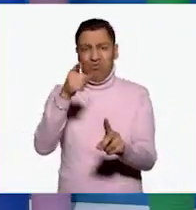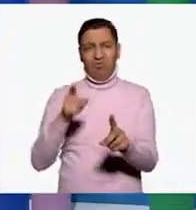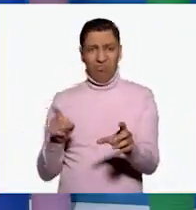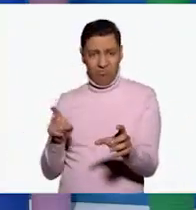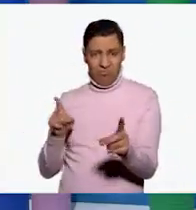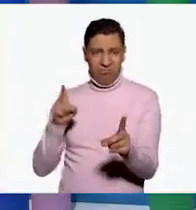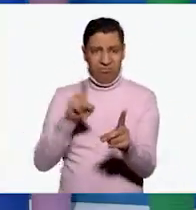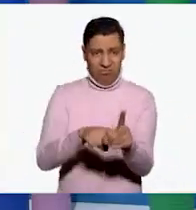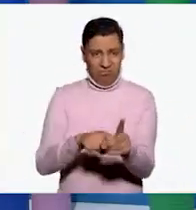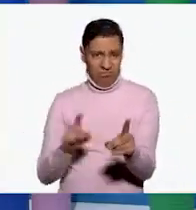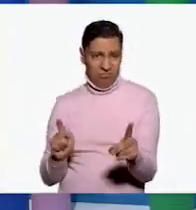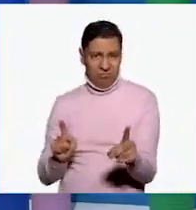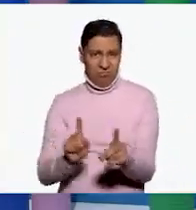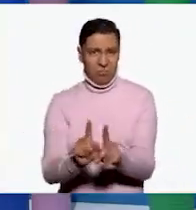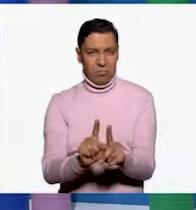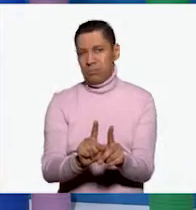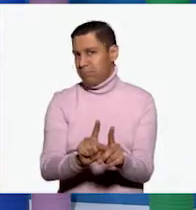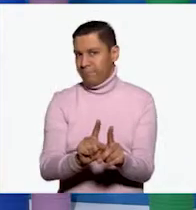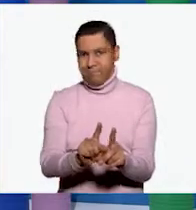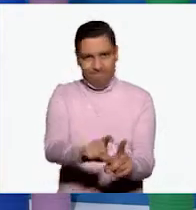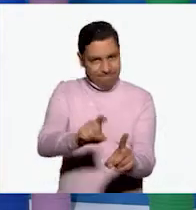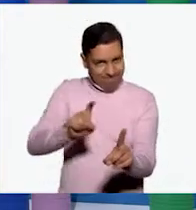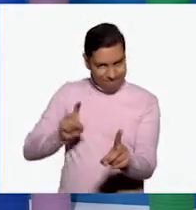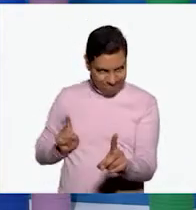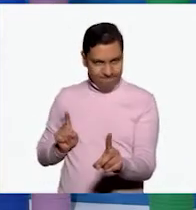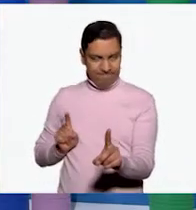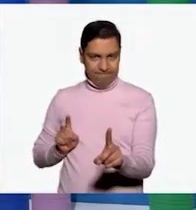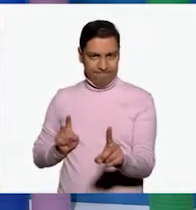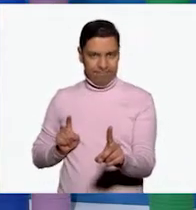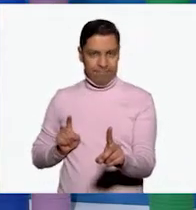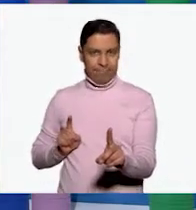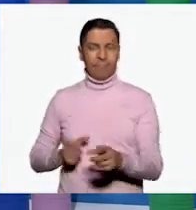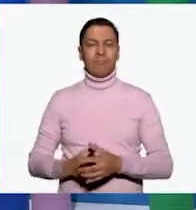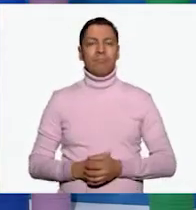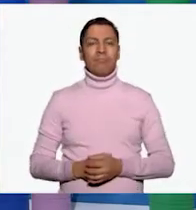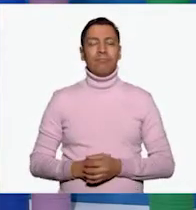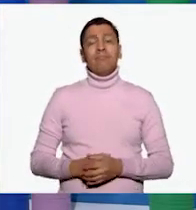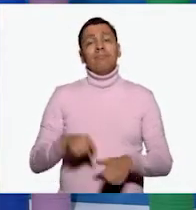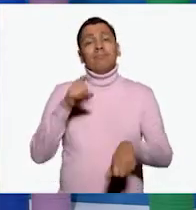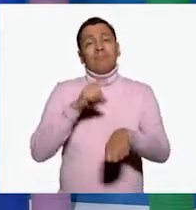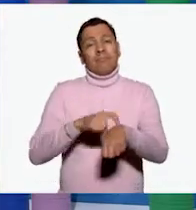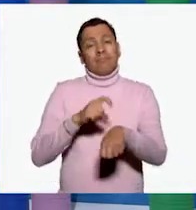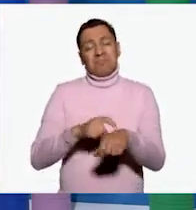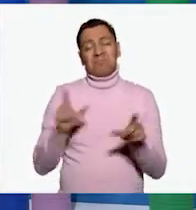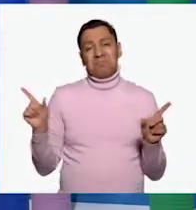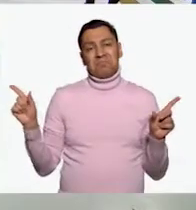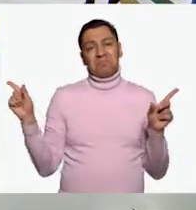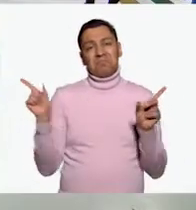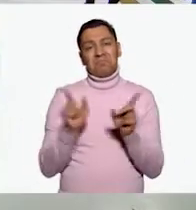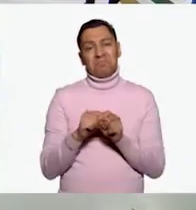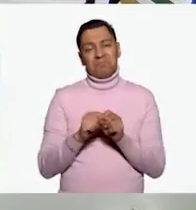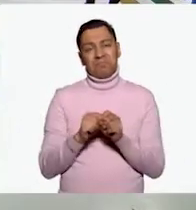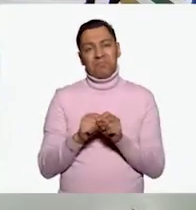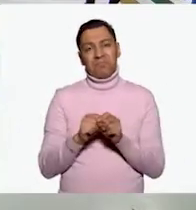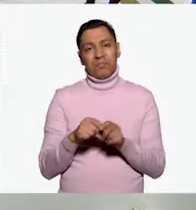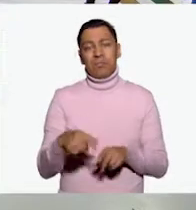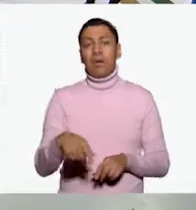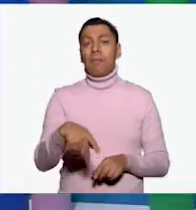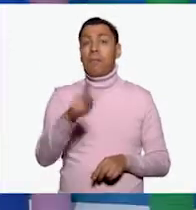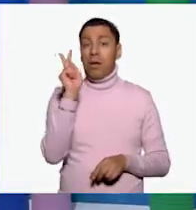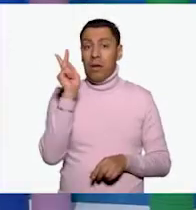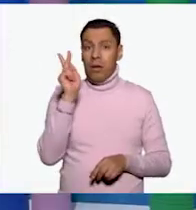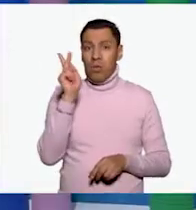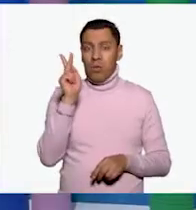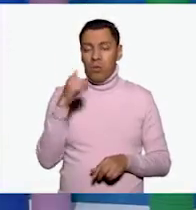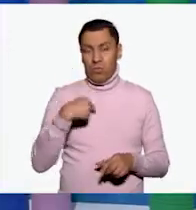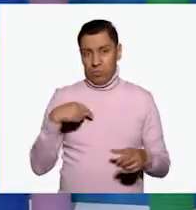Eso me parece fantástico. Bueno, creo que se nos terminó el tiempo. ¿Cómo? Sí, pero ¿puede decir